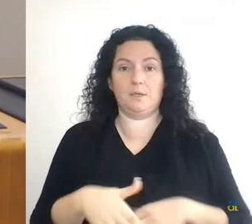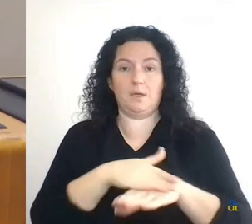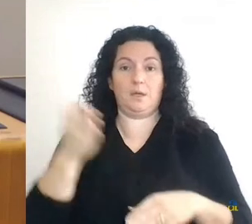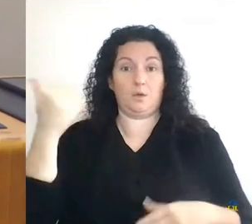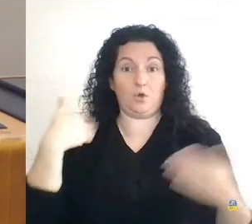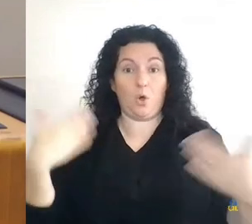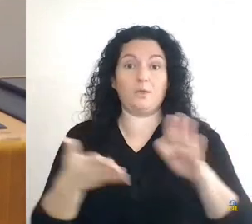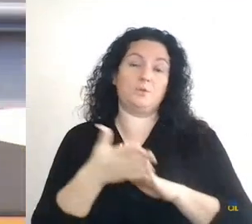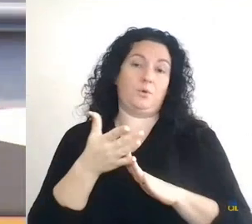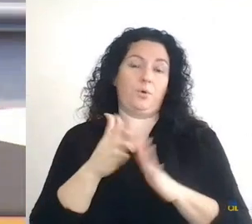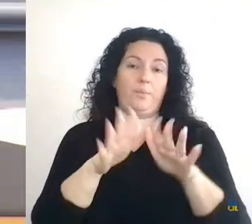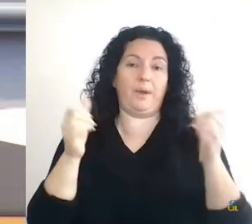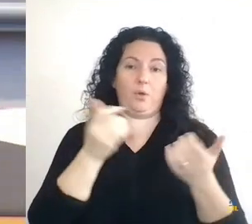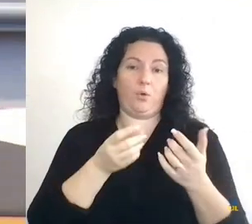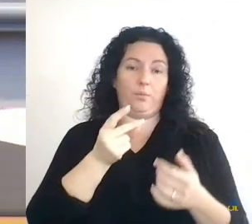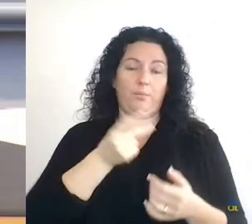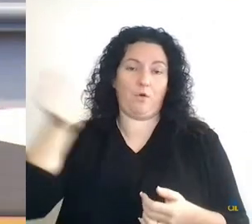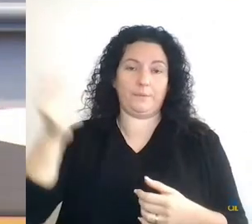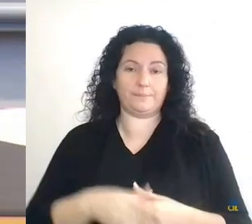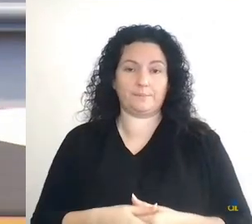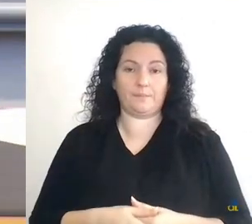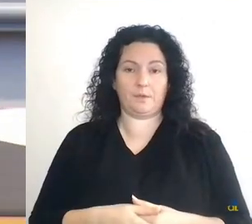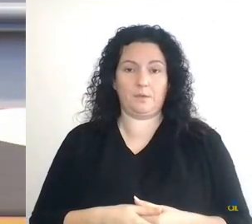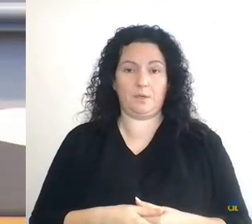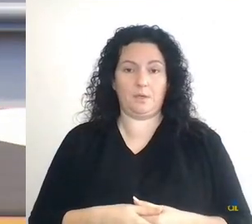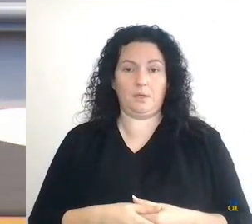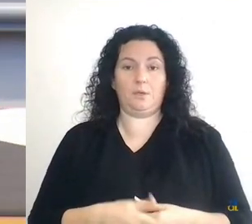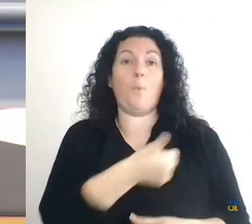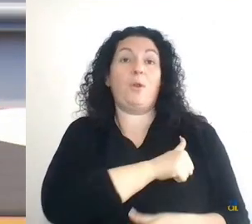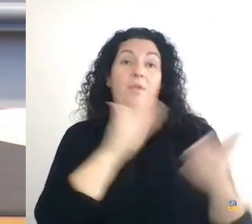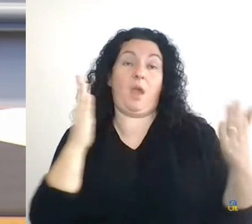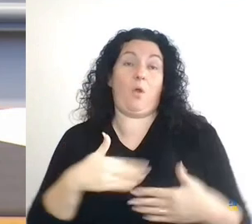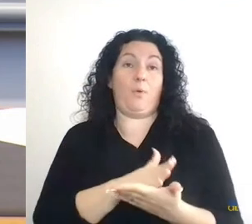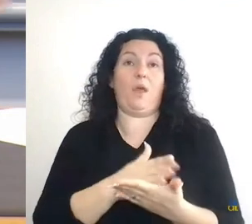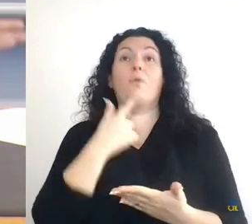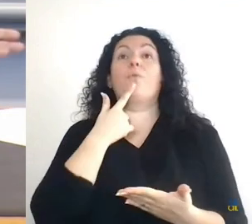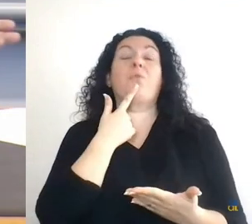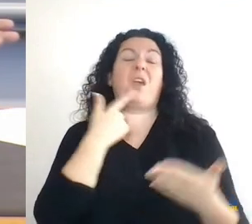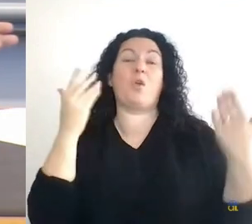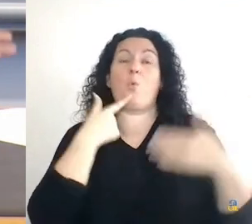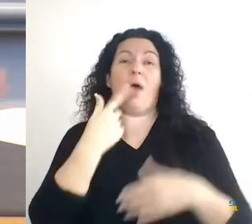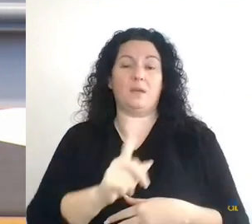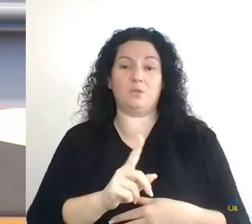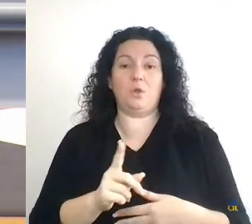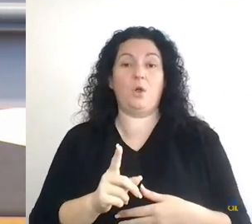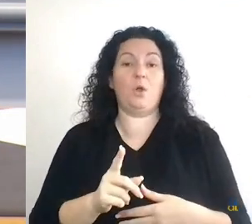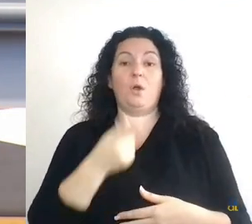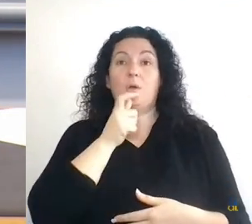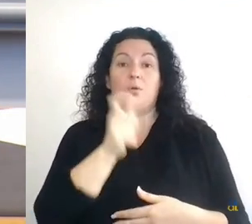pleno. Bien, soy moderador, pero no policía. Se niega la cuestión, no se ha invertido su